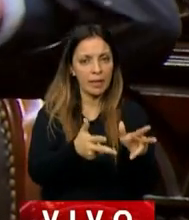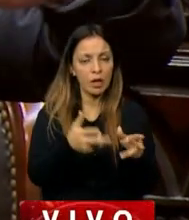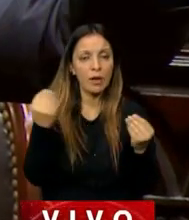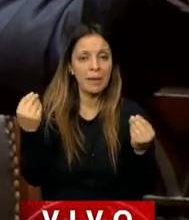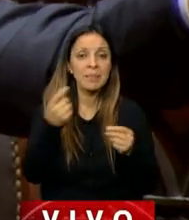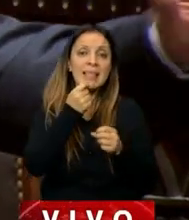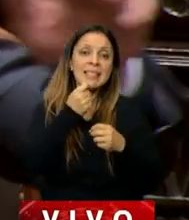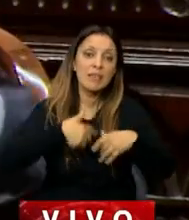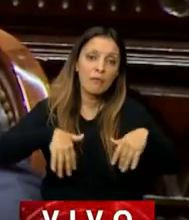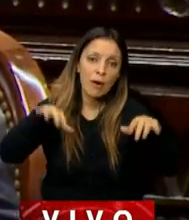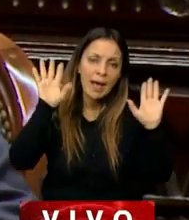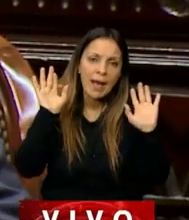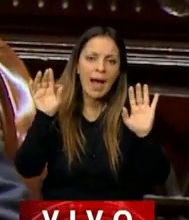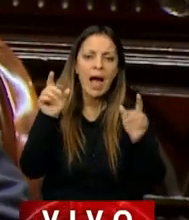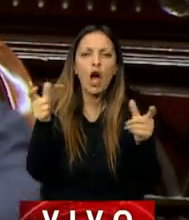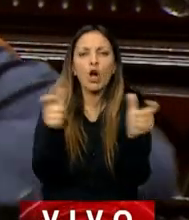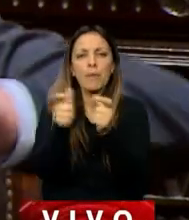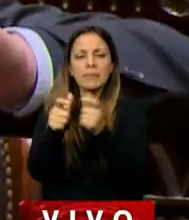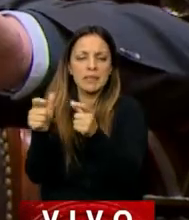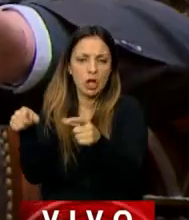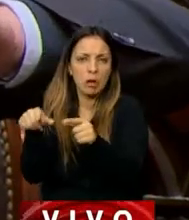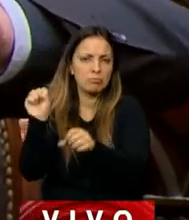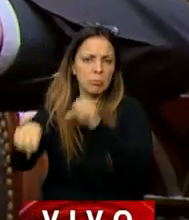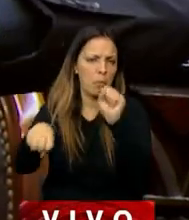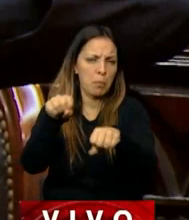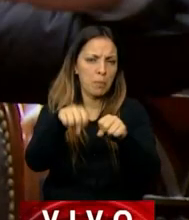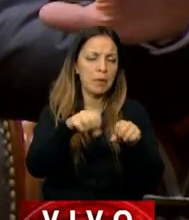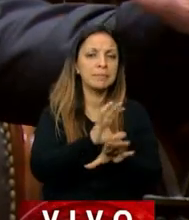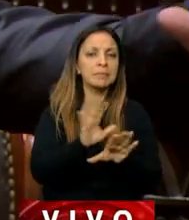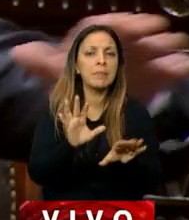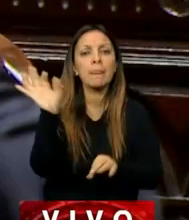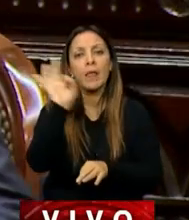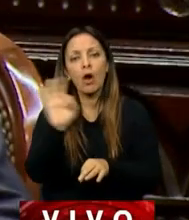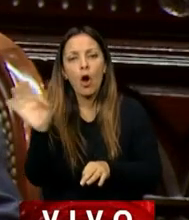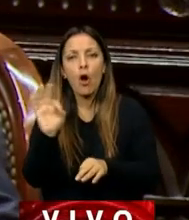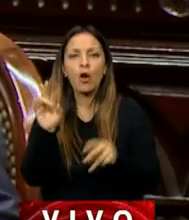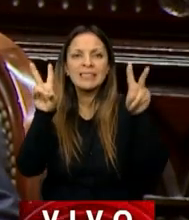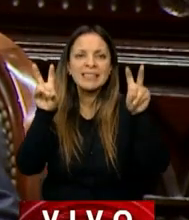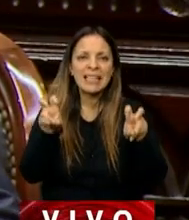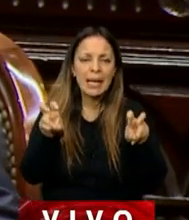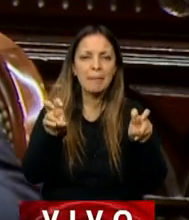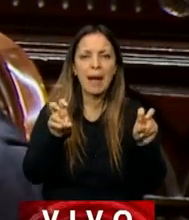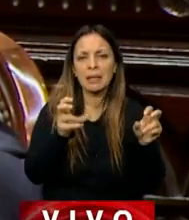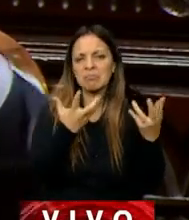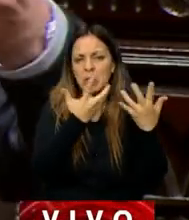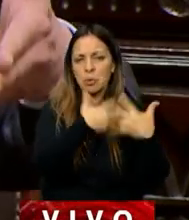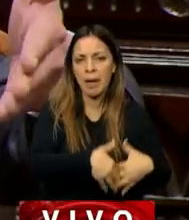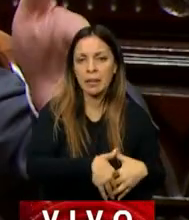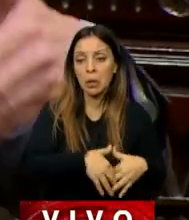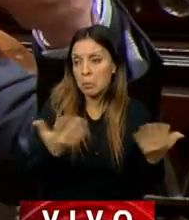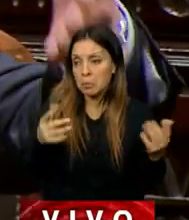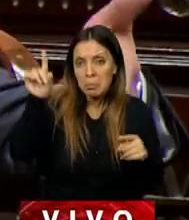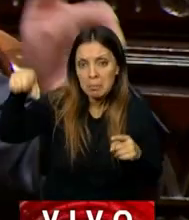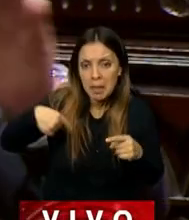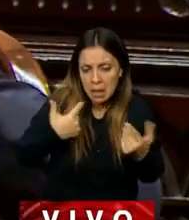se hubieran omitido las comisiones o hubiera cuestiones residuales, se hubieran animado a bajarlo en